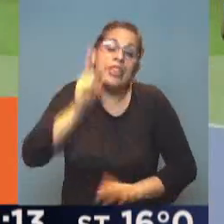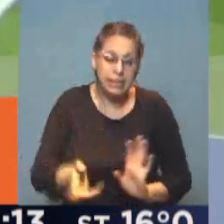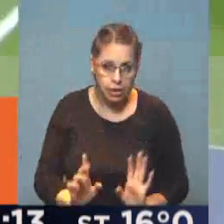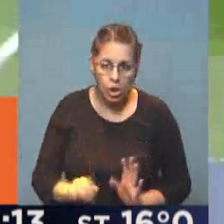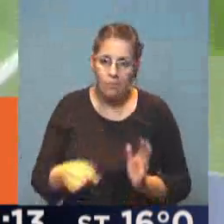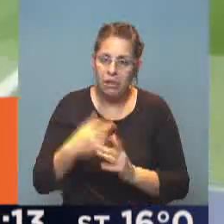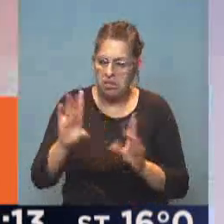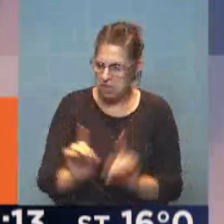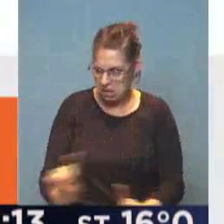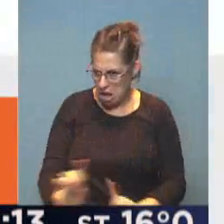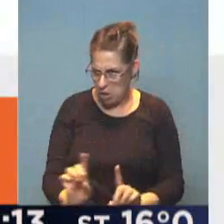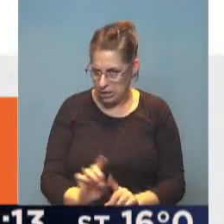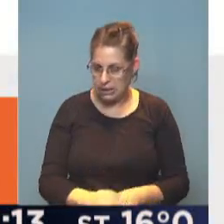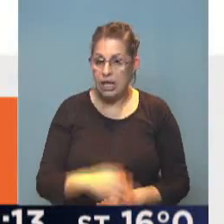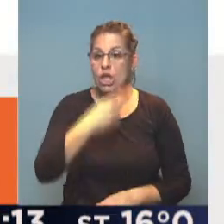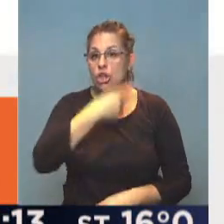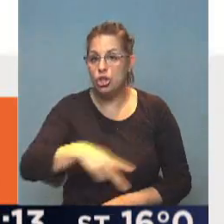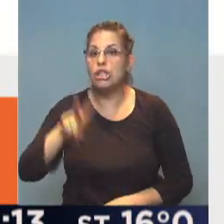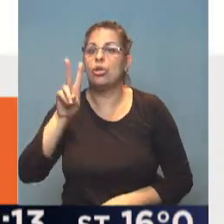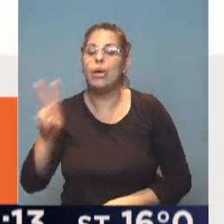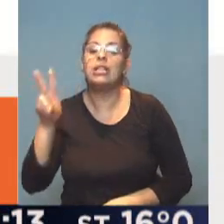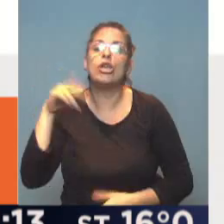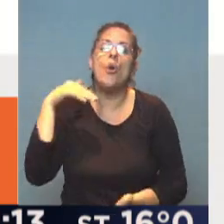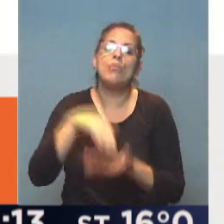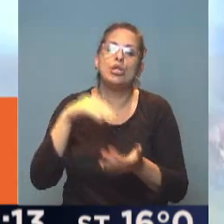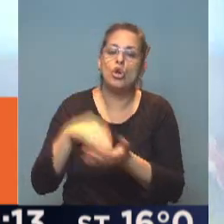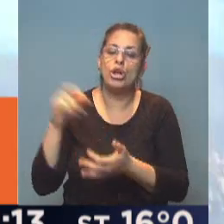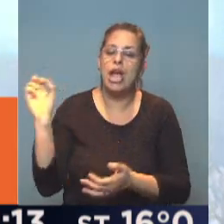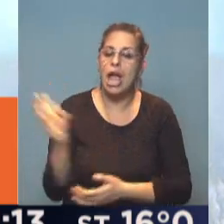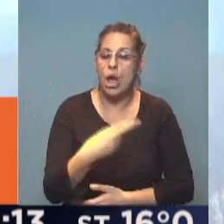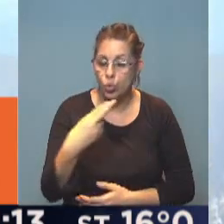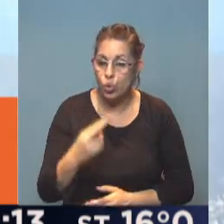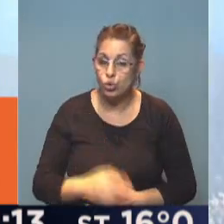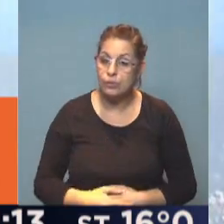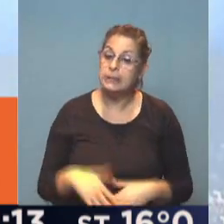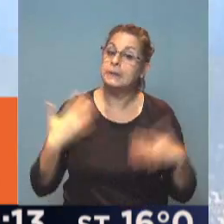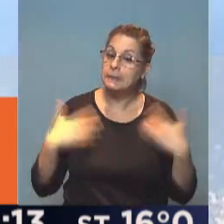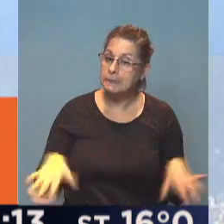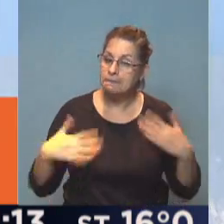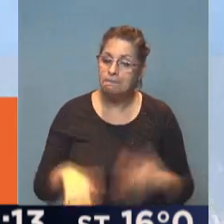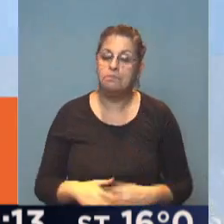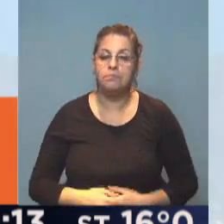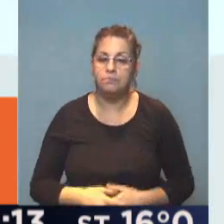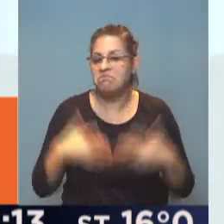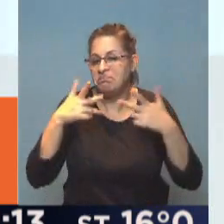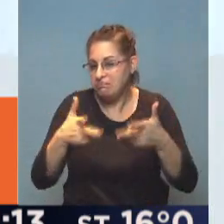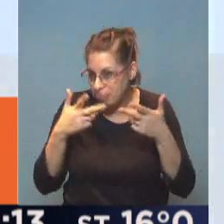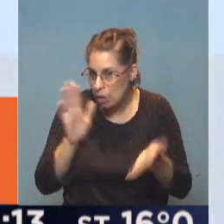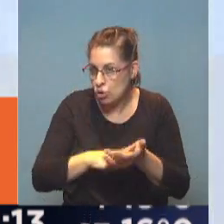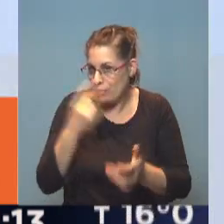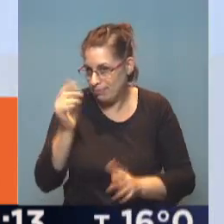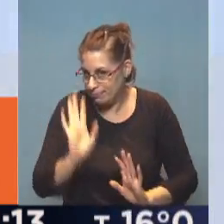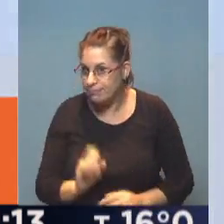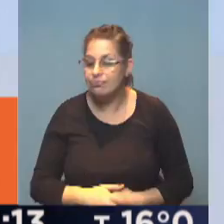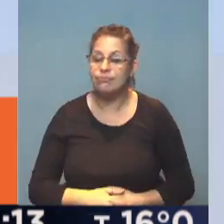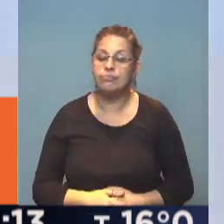terminó costando. Vos sabés que esos 222 millones de euros tan trillados y tan mencionados en